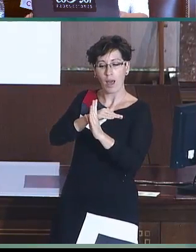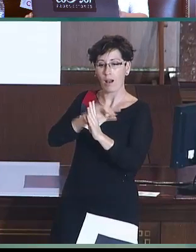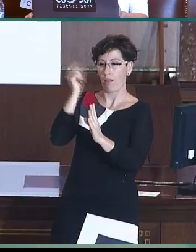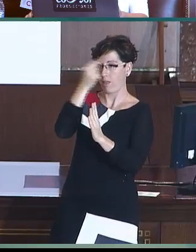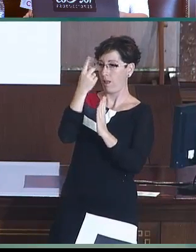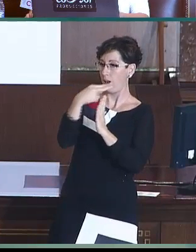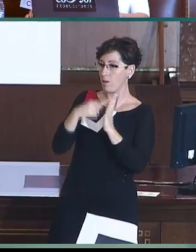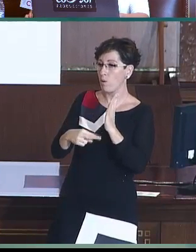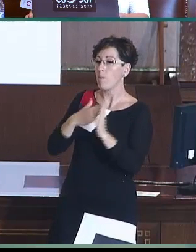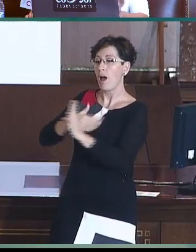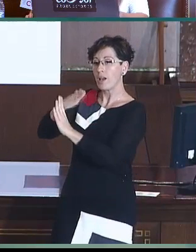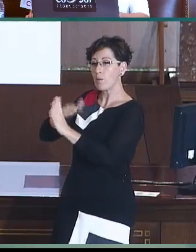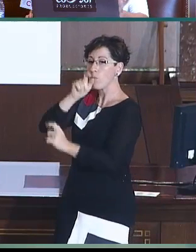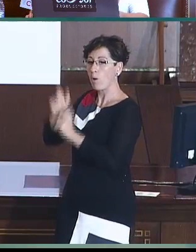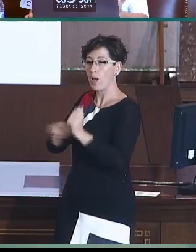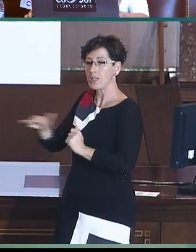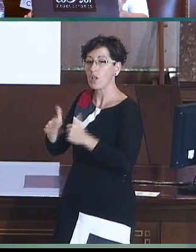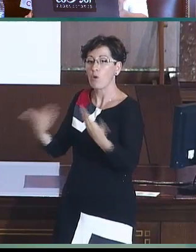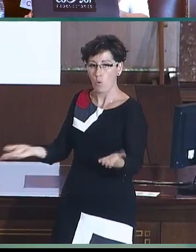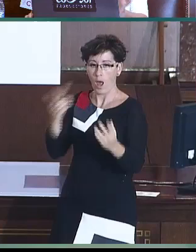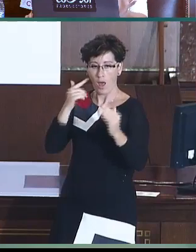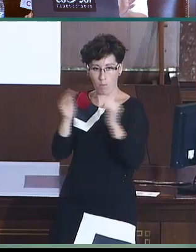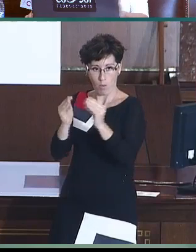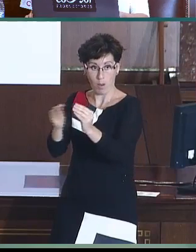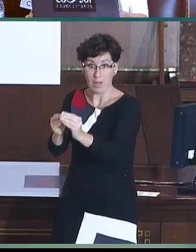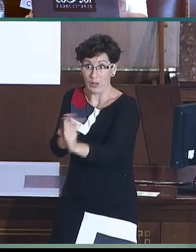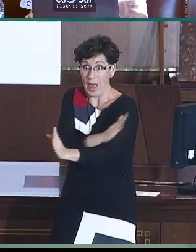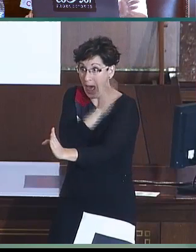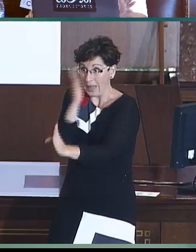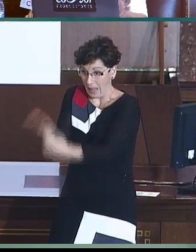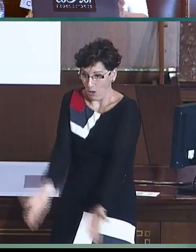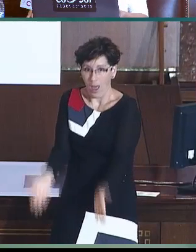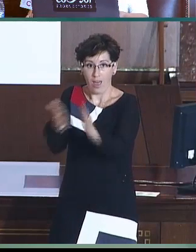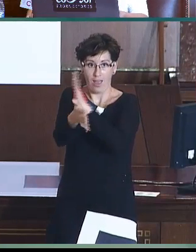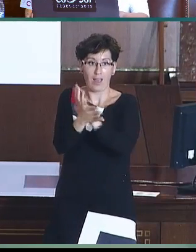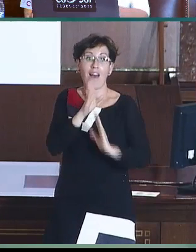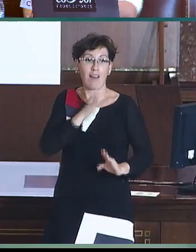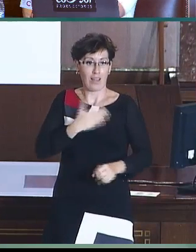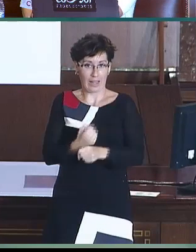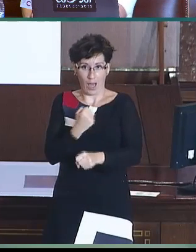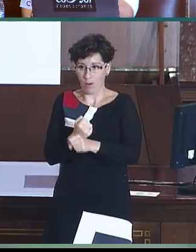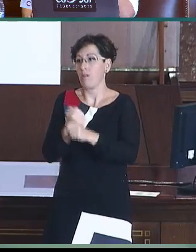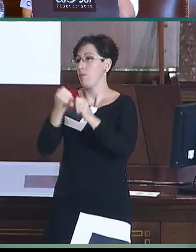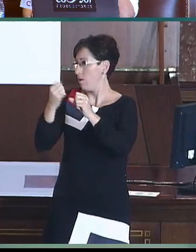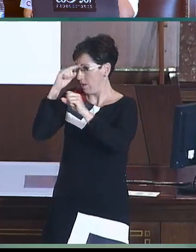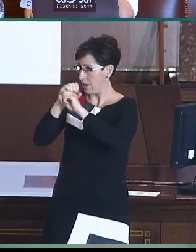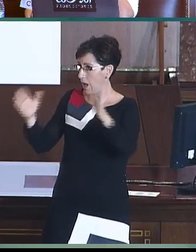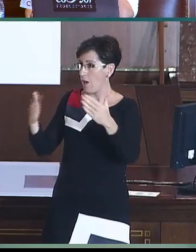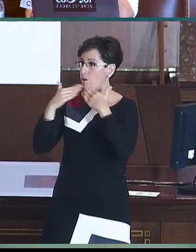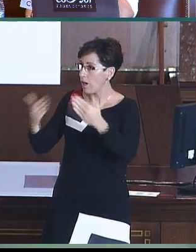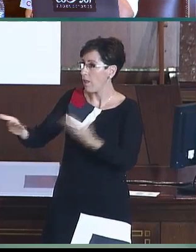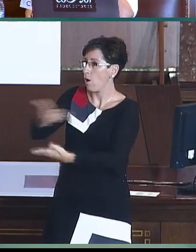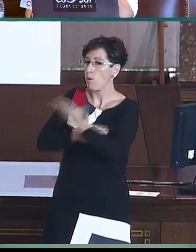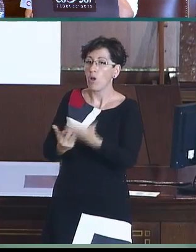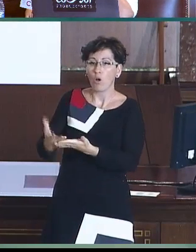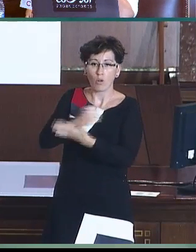lengua castellana. Y entonces hasta aquí nuestro trabajo. Queremos agradecer la colaboración de todos los asesores, todas las